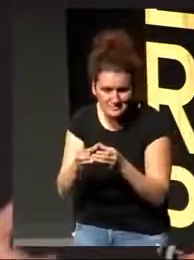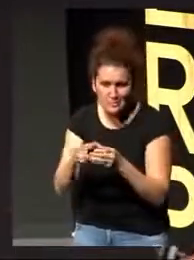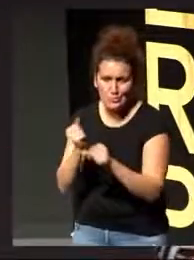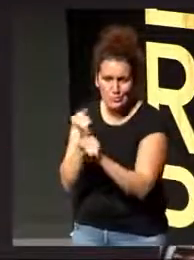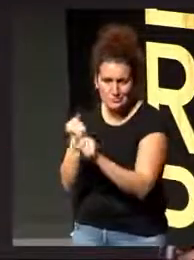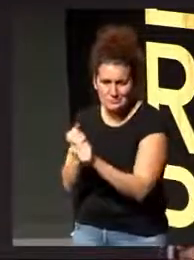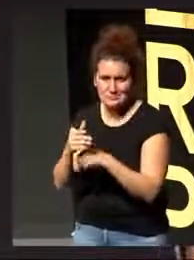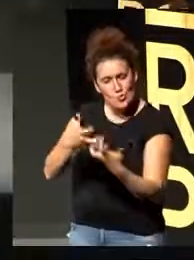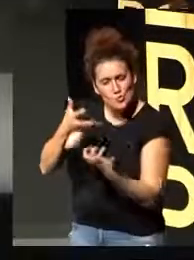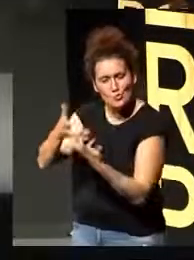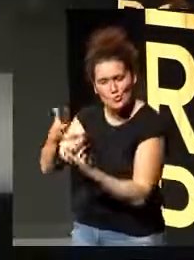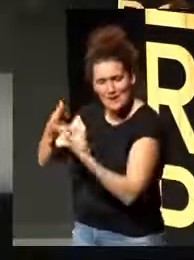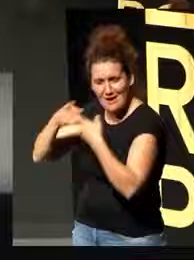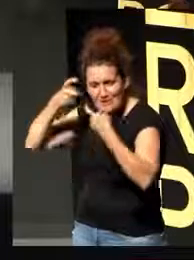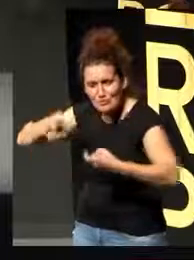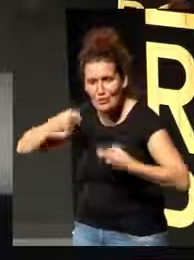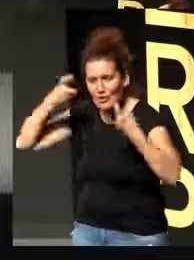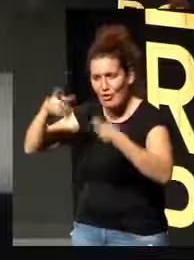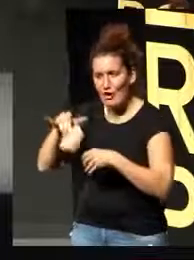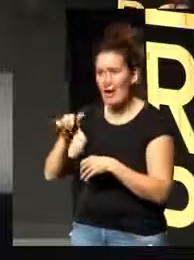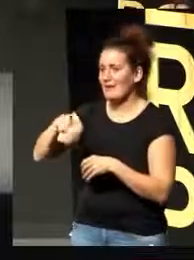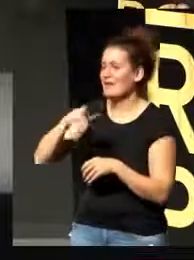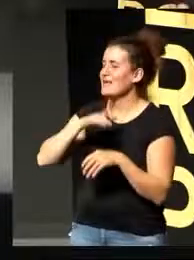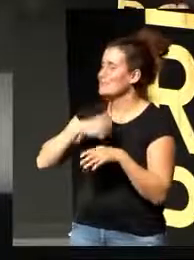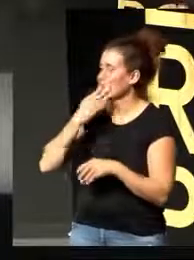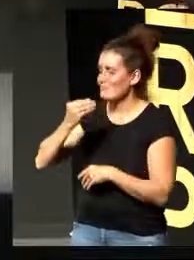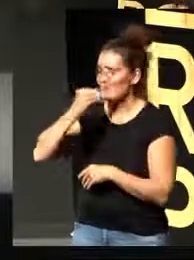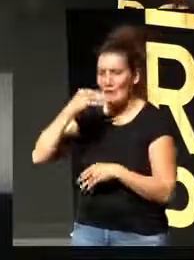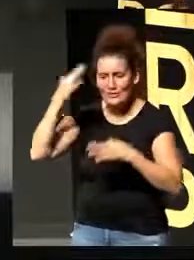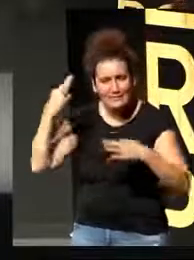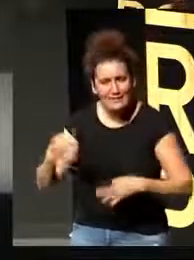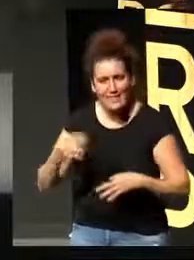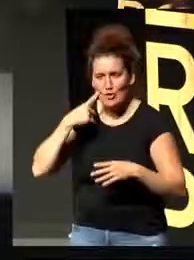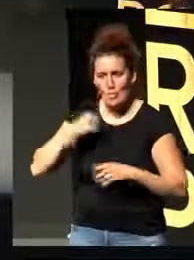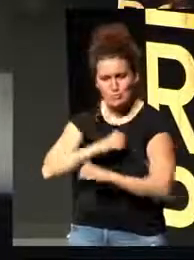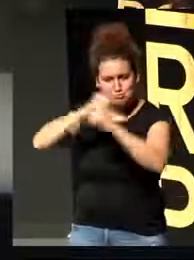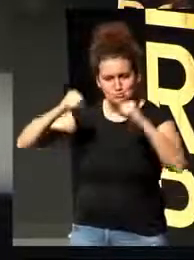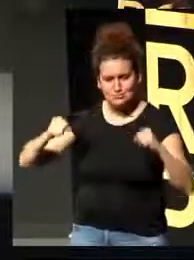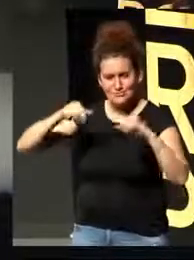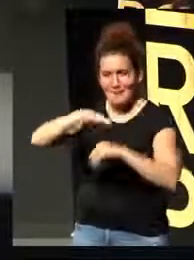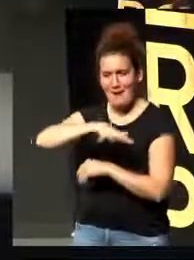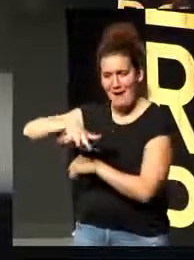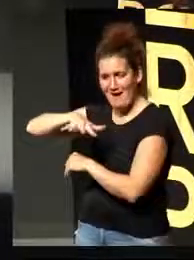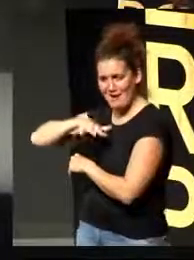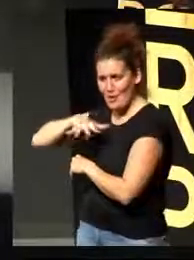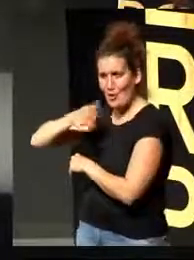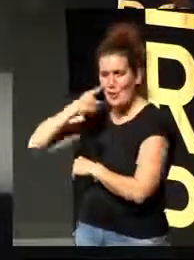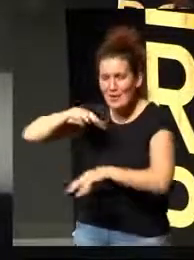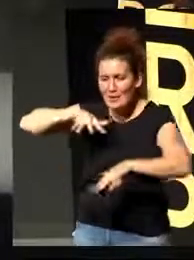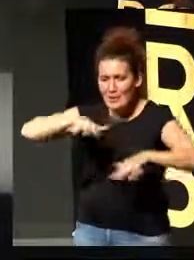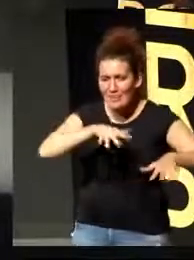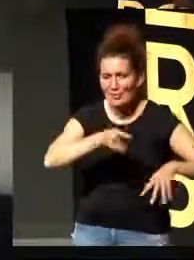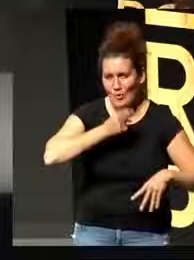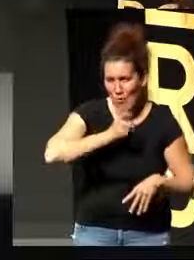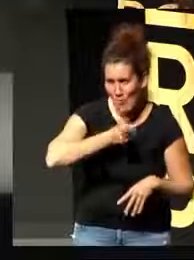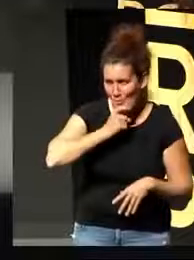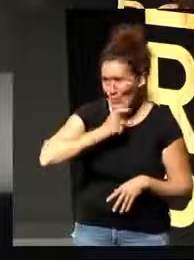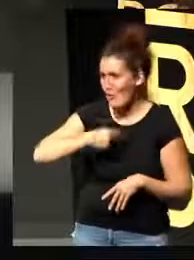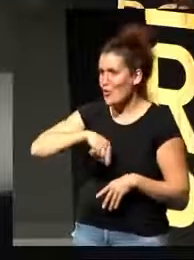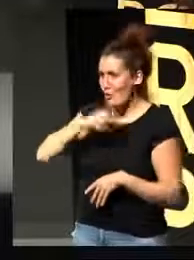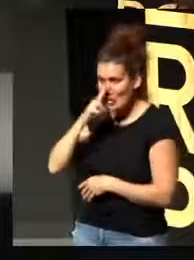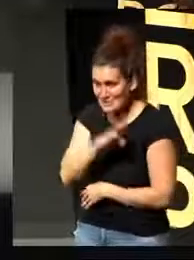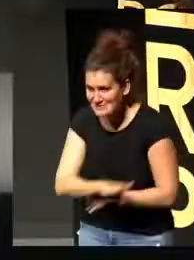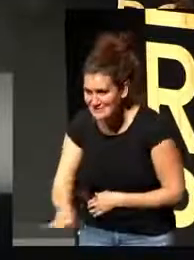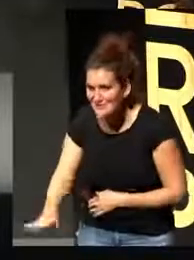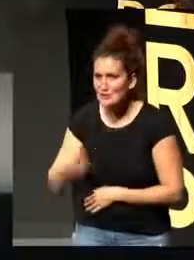ese ha sido su camino. Y ha sido muy bonito empoderar al barrio, ver cómo nos movilizamos, cómo los chiquis llevaban